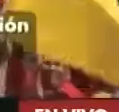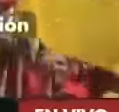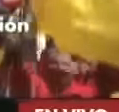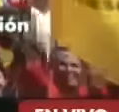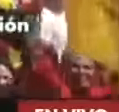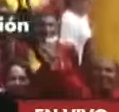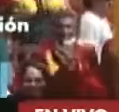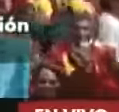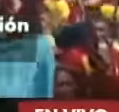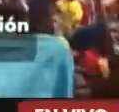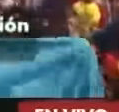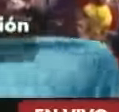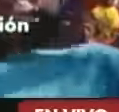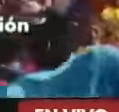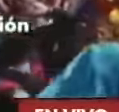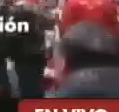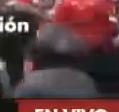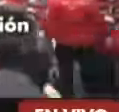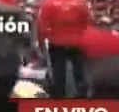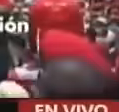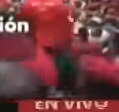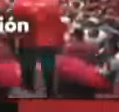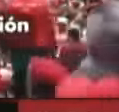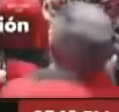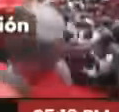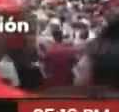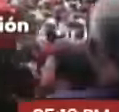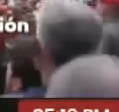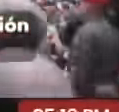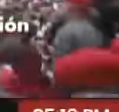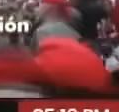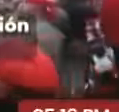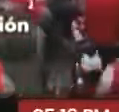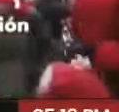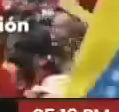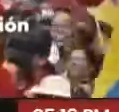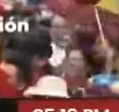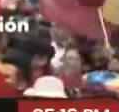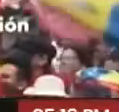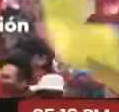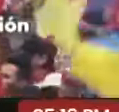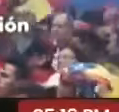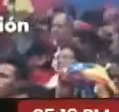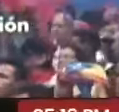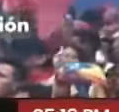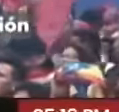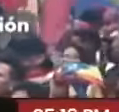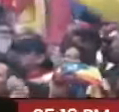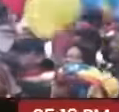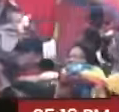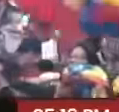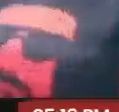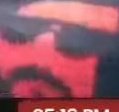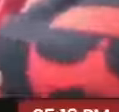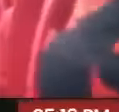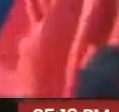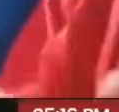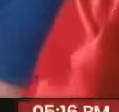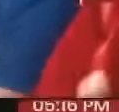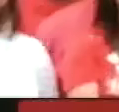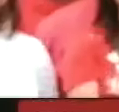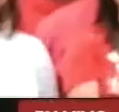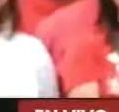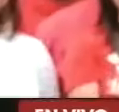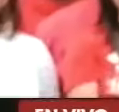descomunal y mollejúa movilización de la furia bolivariana. A 32